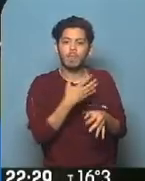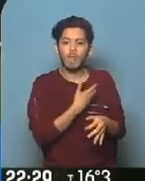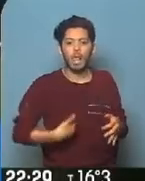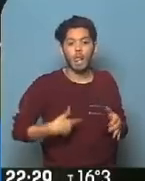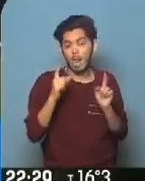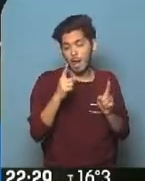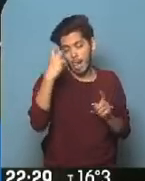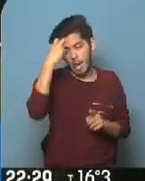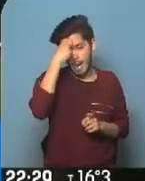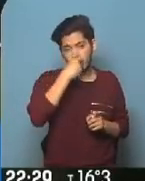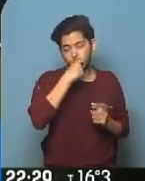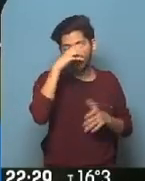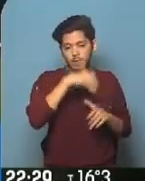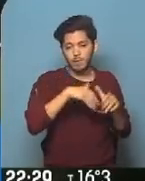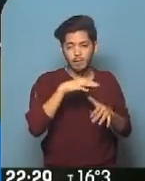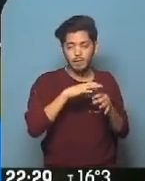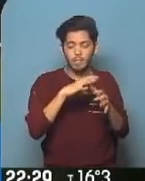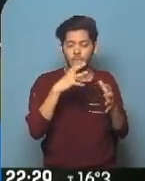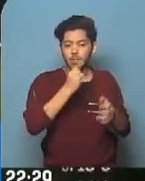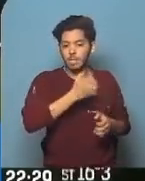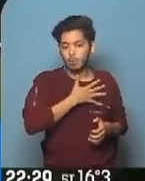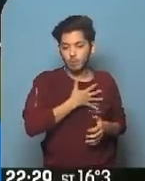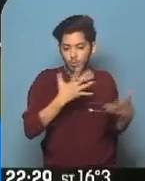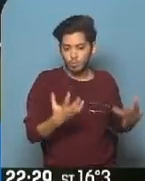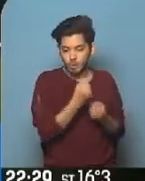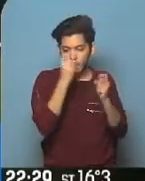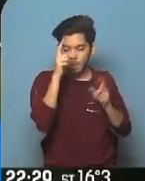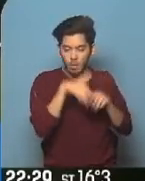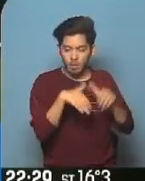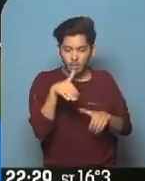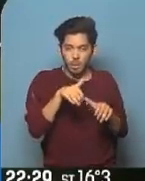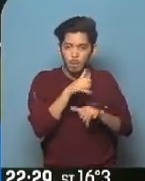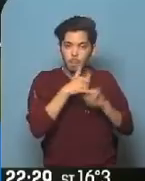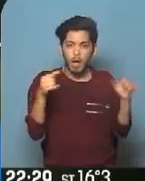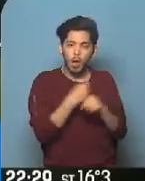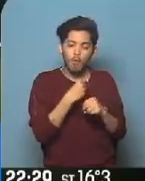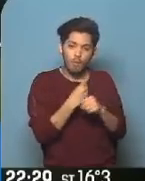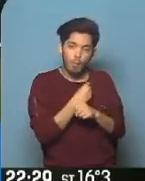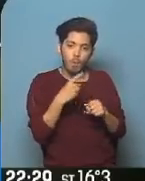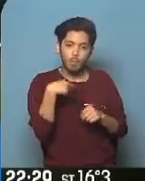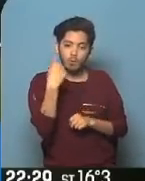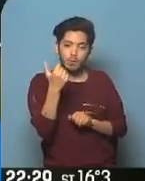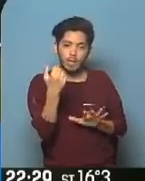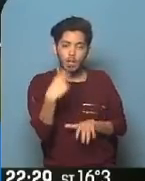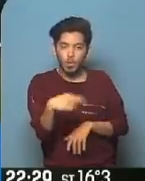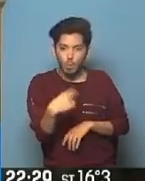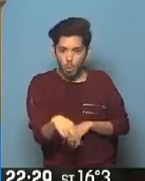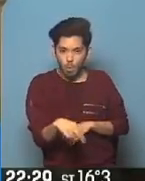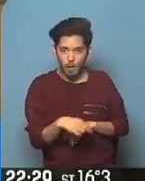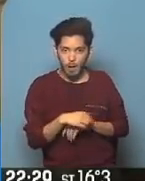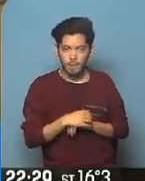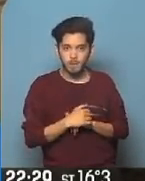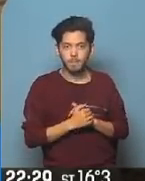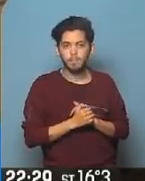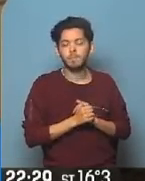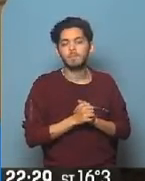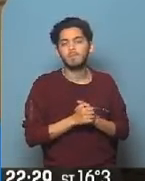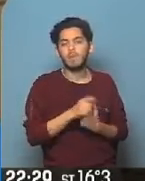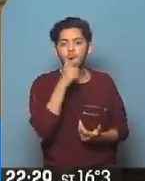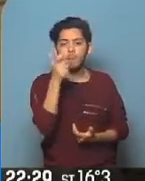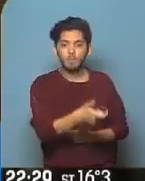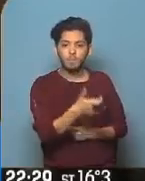Congreso si los republicanos conservan la mayoría en las elecciones de medio término del próximo 6 de noviembre. La